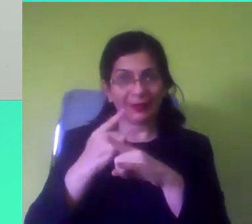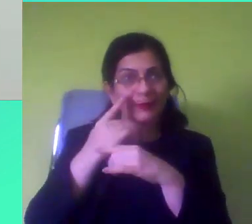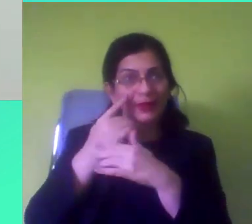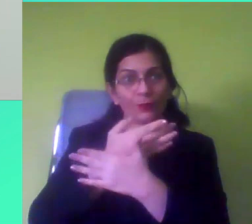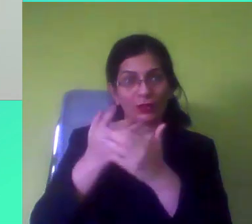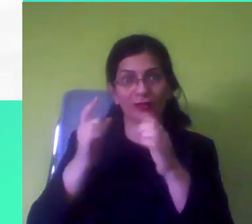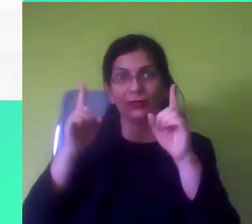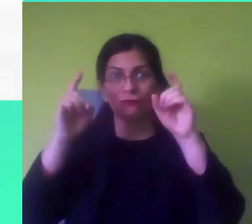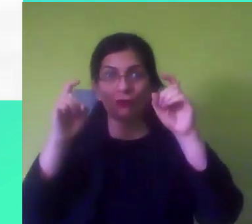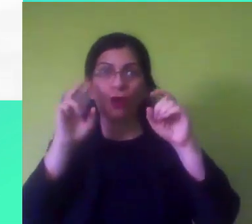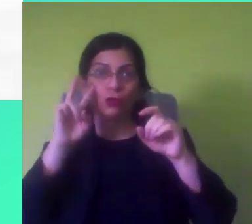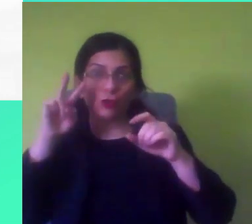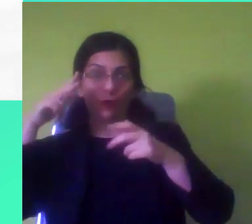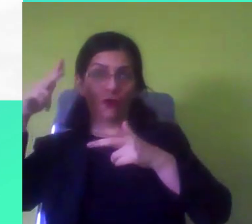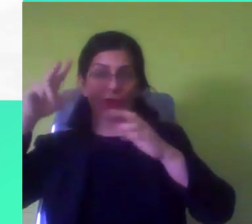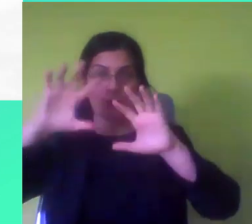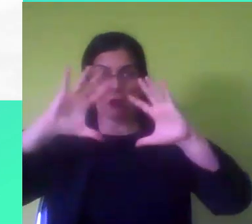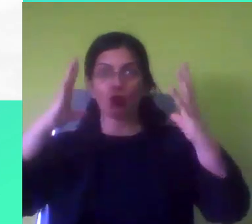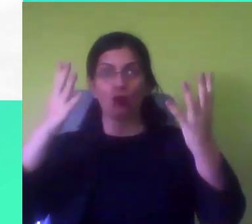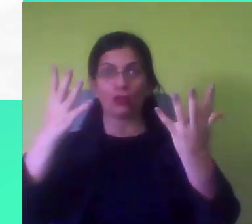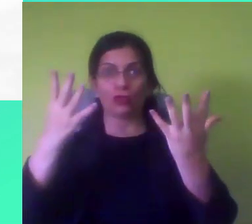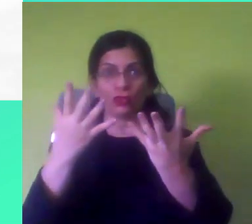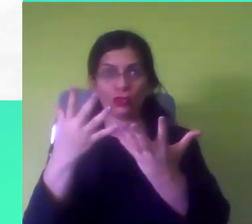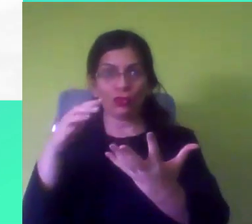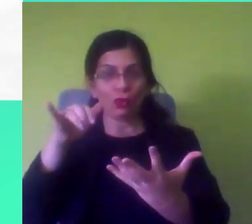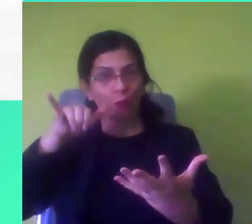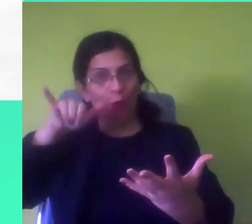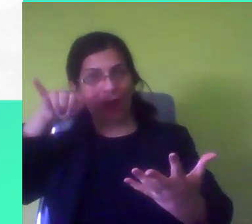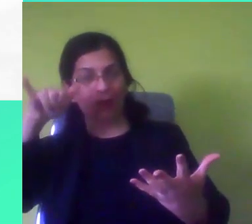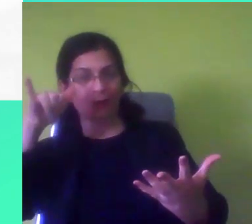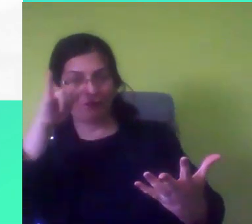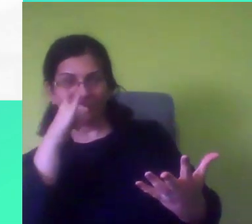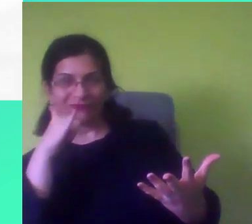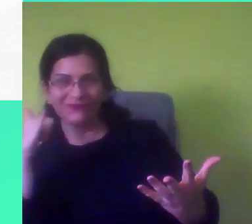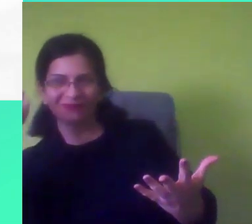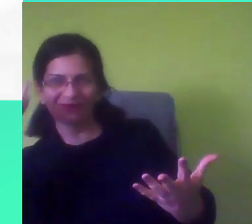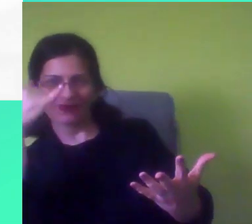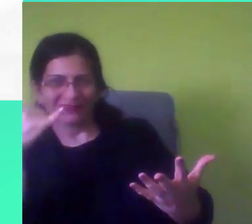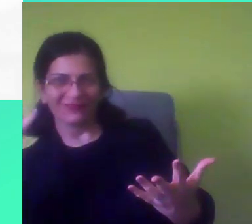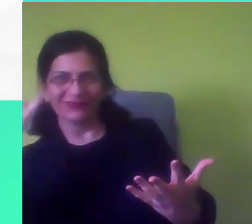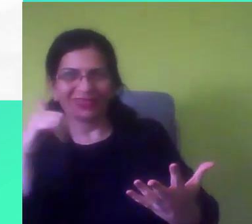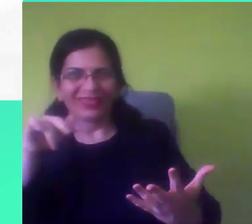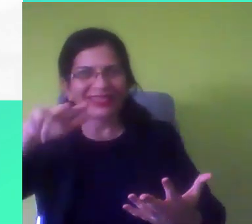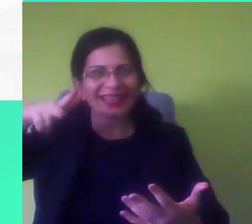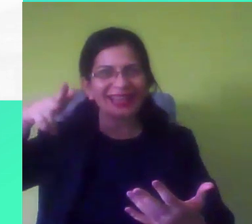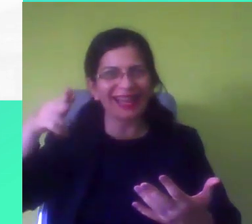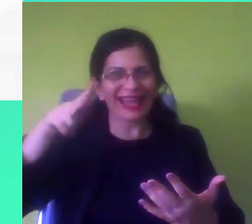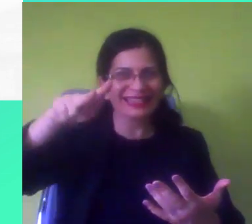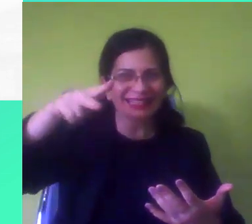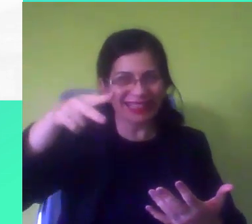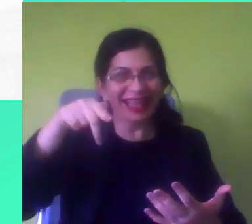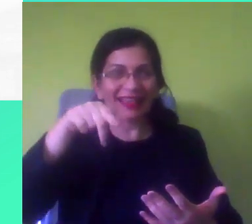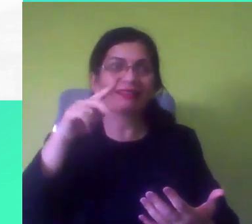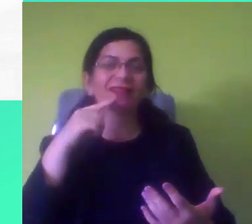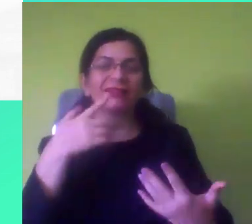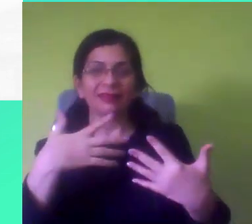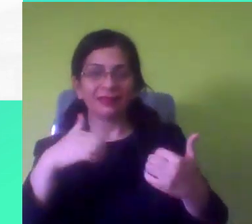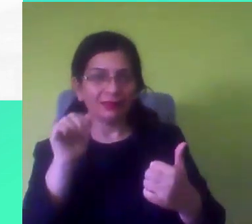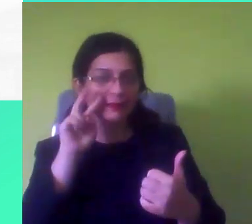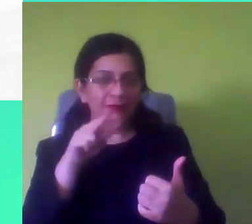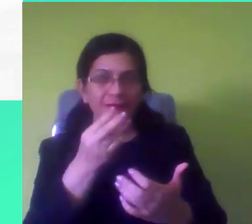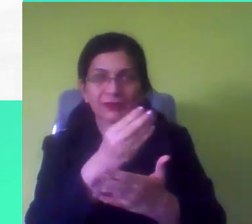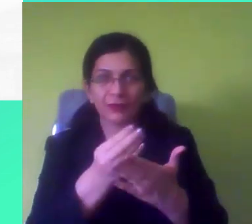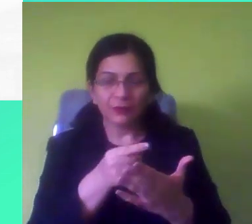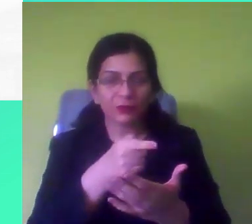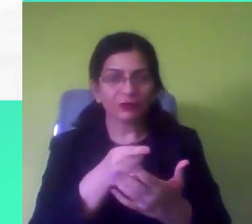la derecha, que son imágenes que cubren todo el campo de hielo chileno y argentino, podemos ver que de una manera